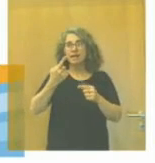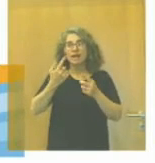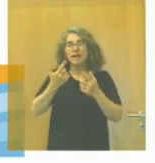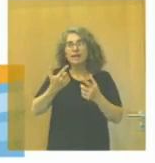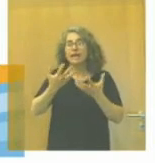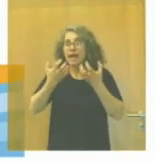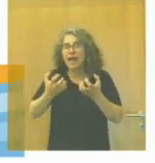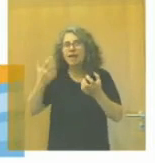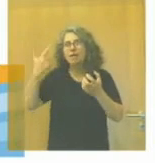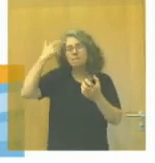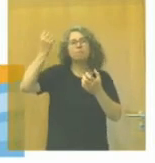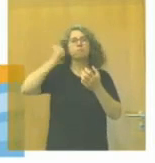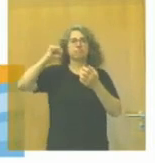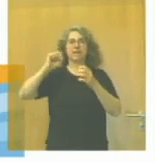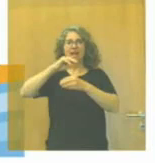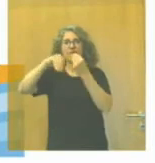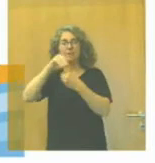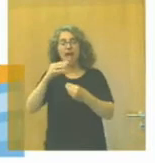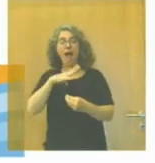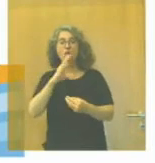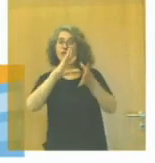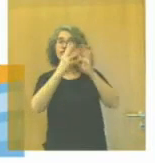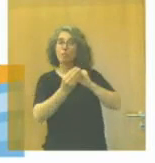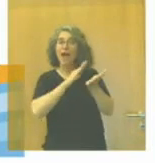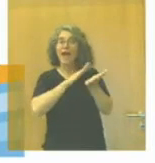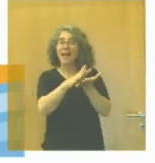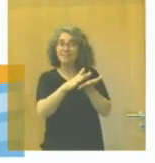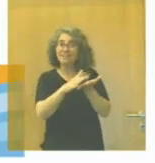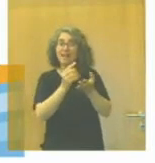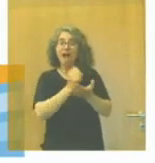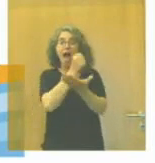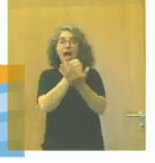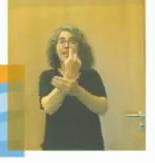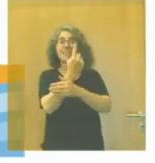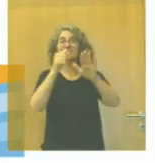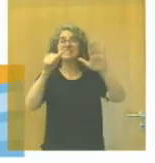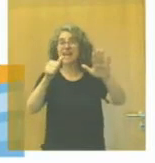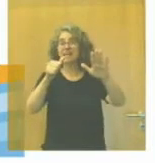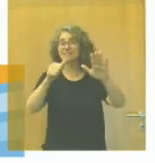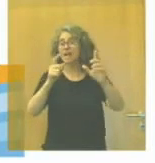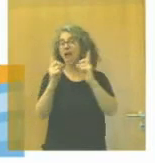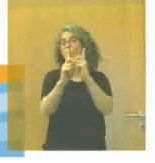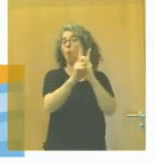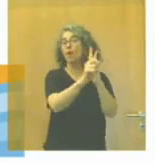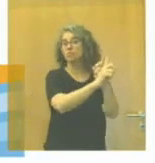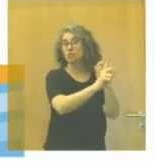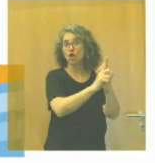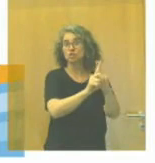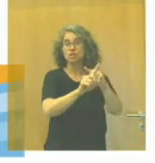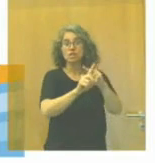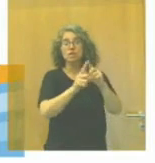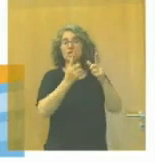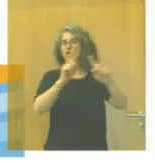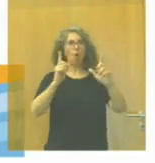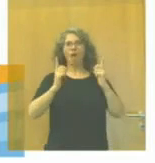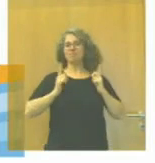familiares, tiene un modo que es gratuito, que hasta 16 sesiones sin lista de